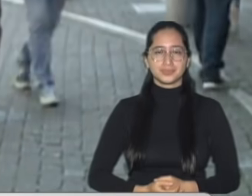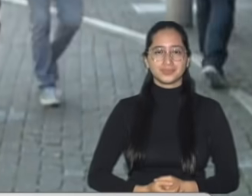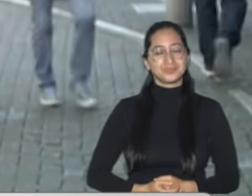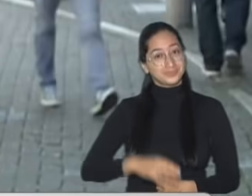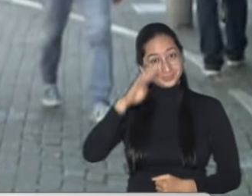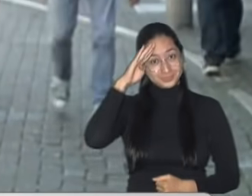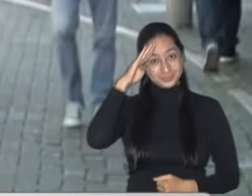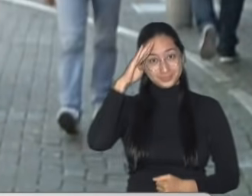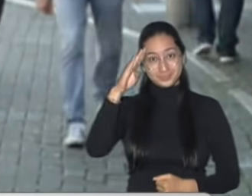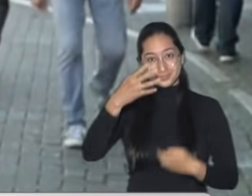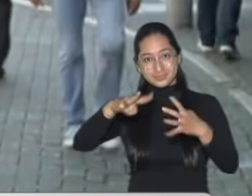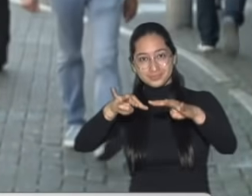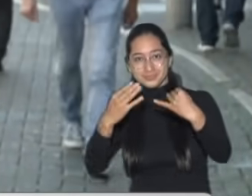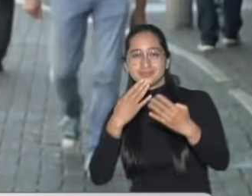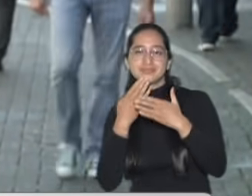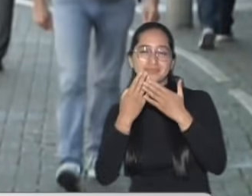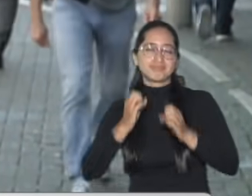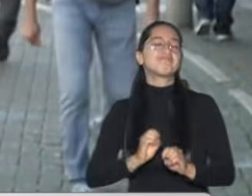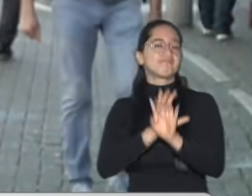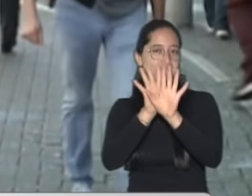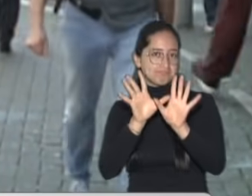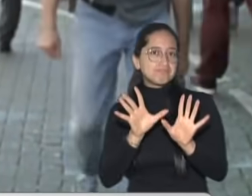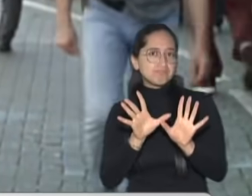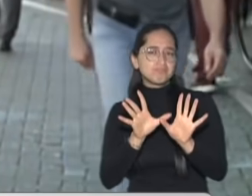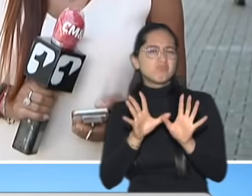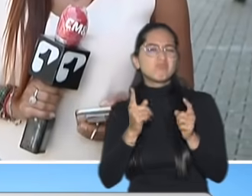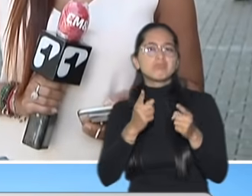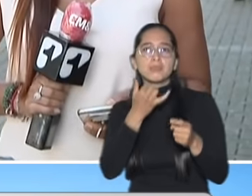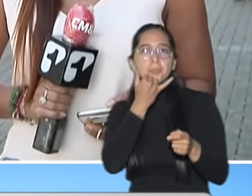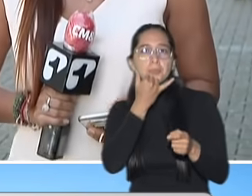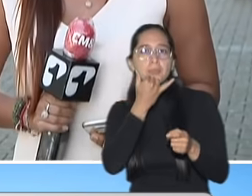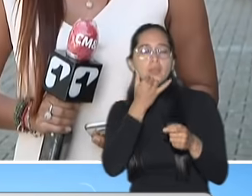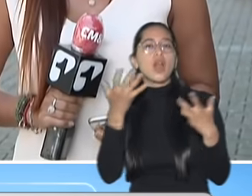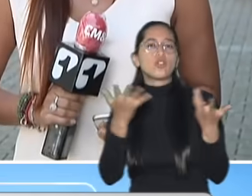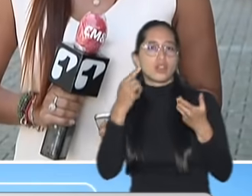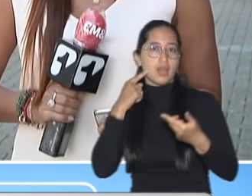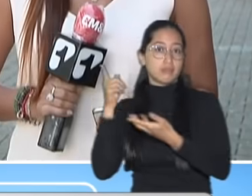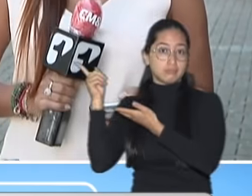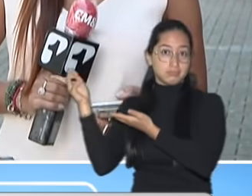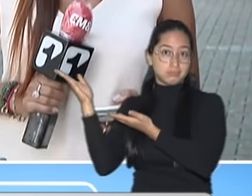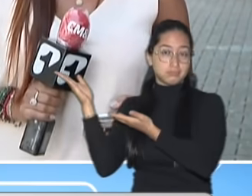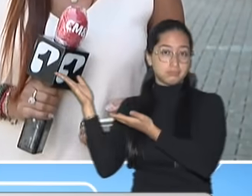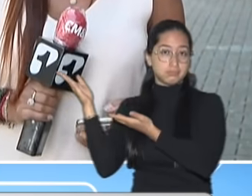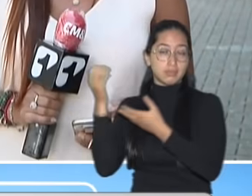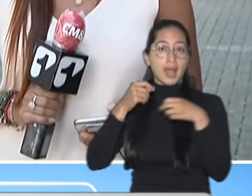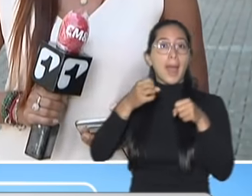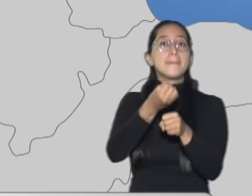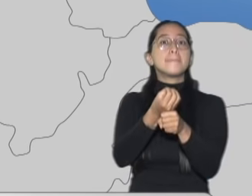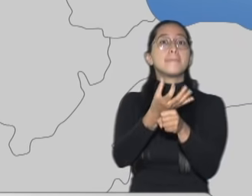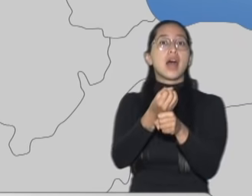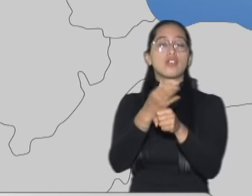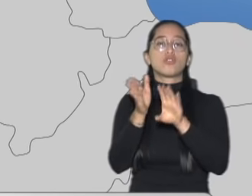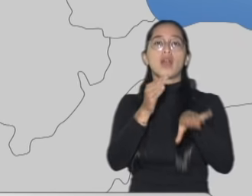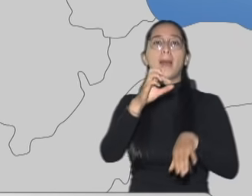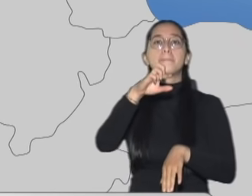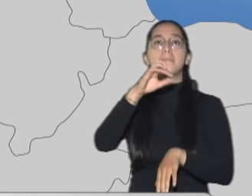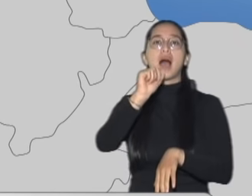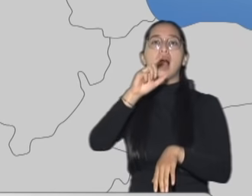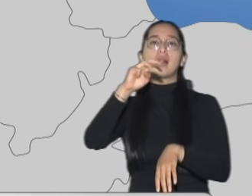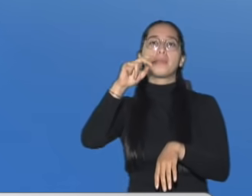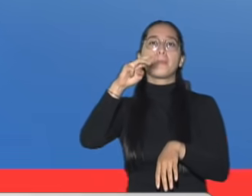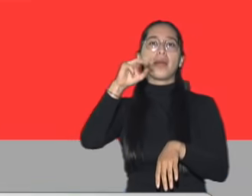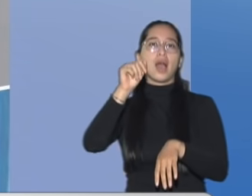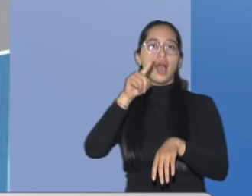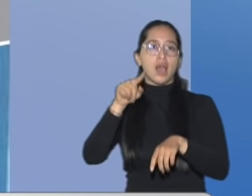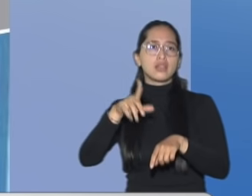Hola Luisa y televidentes, buenos días. Se trata de una masacre ocurrida en esta vivienda del barrio Las Palmas del municipio de Tarazá, Bajo Cauca antioqueño,